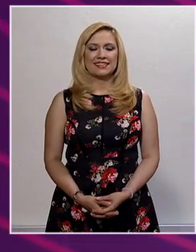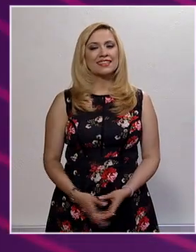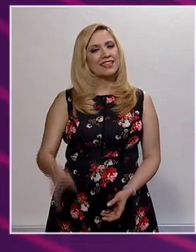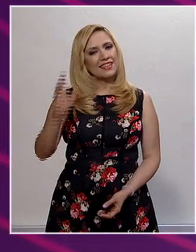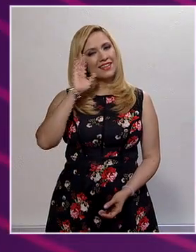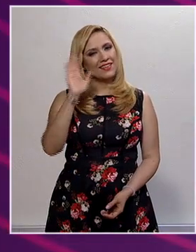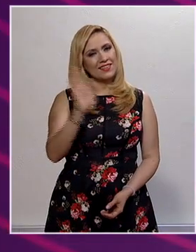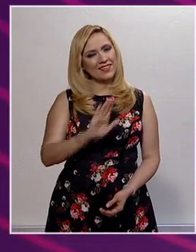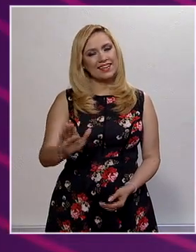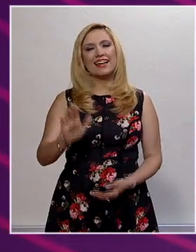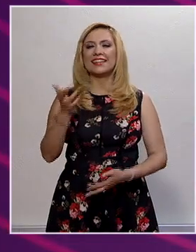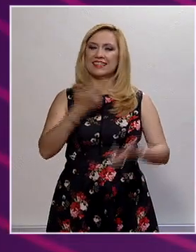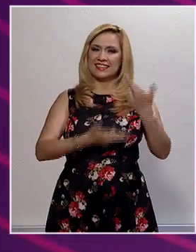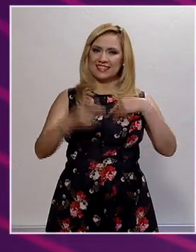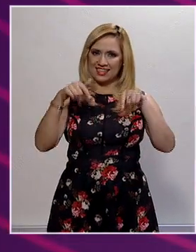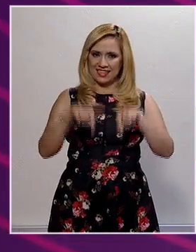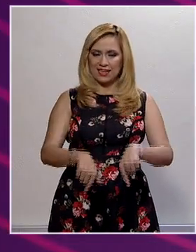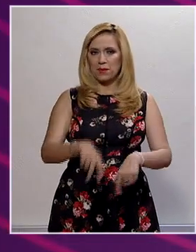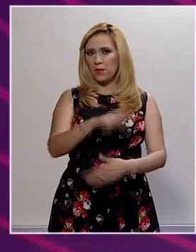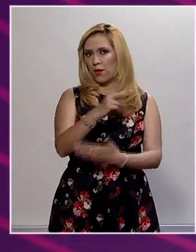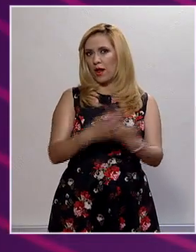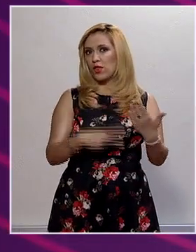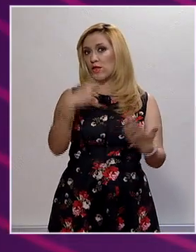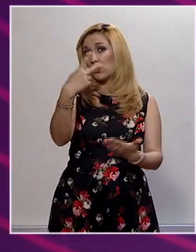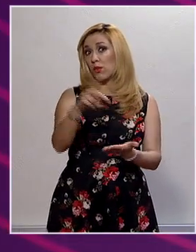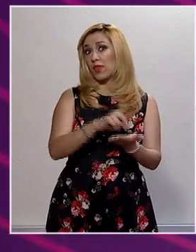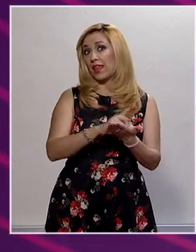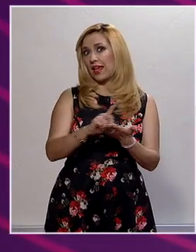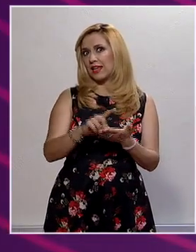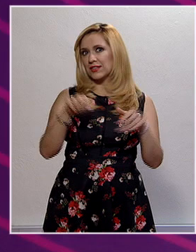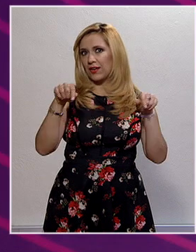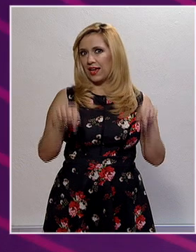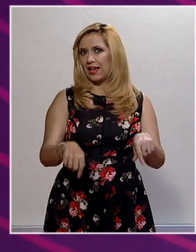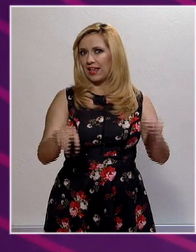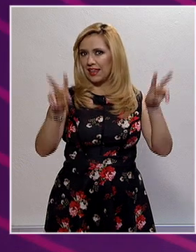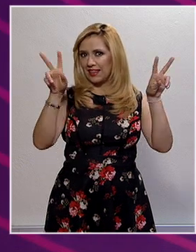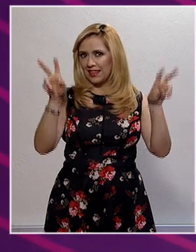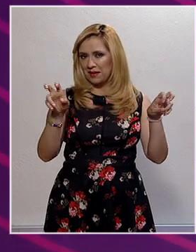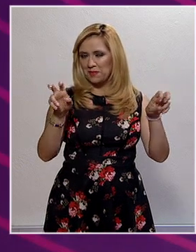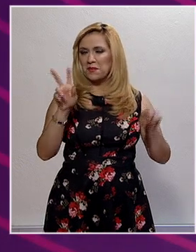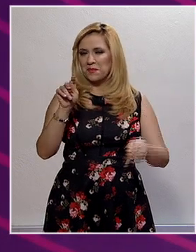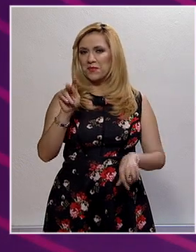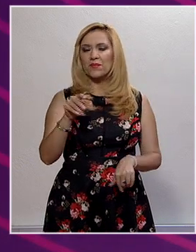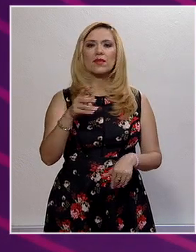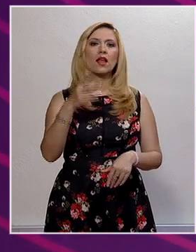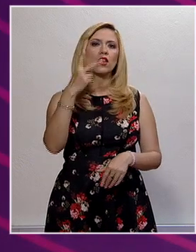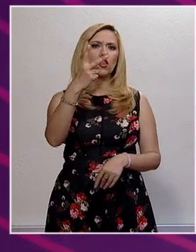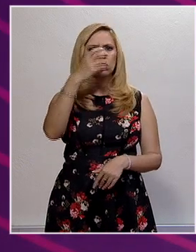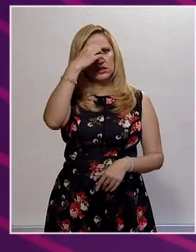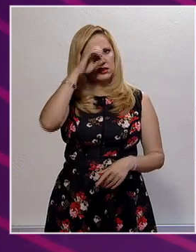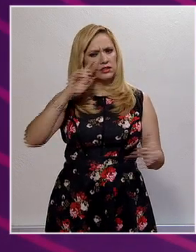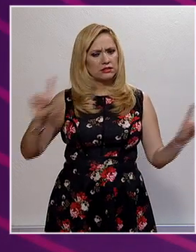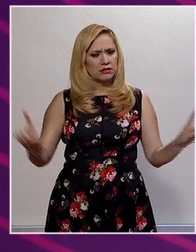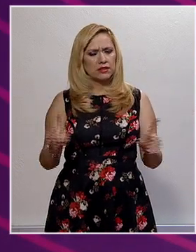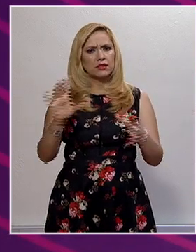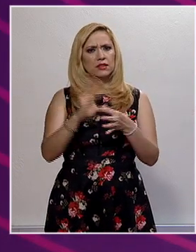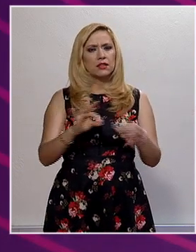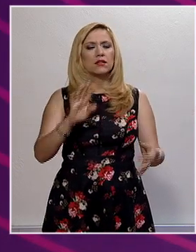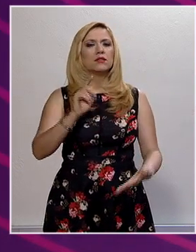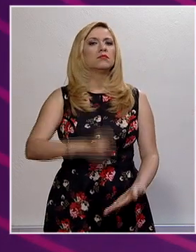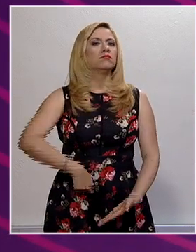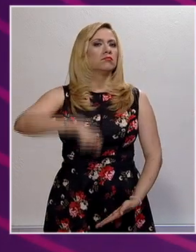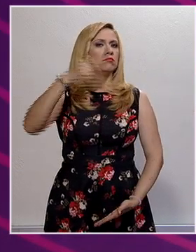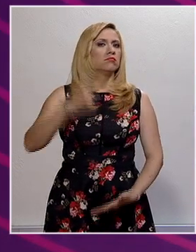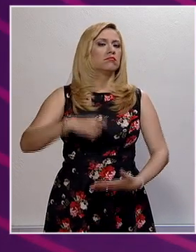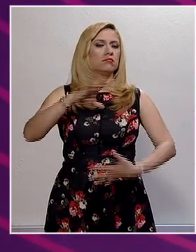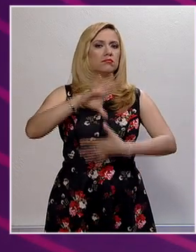Hola, ya estamos de vuelta en su programa Tus Derechos. Les recuerdo que estamos platicando con dos especialistas sobre la sentencia de la Corte Interamericana de